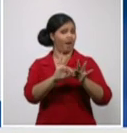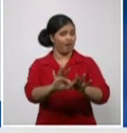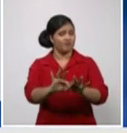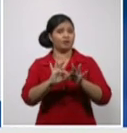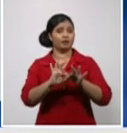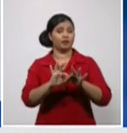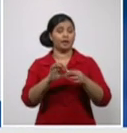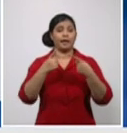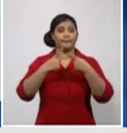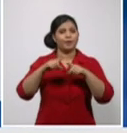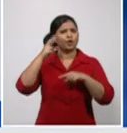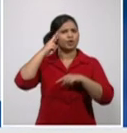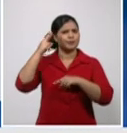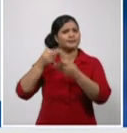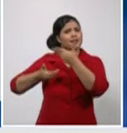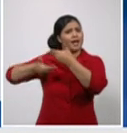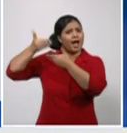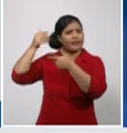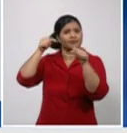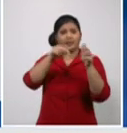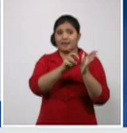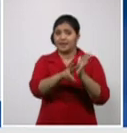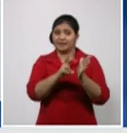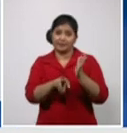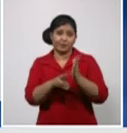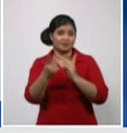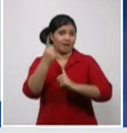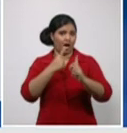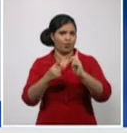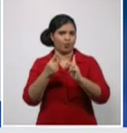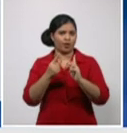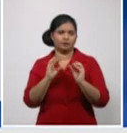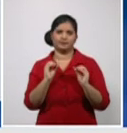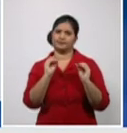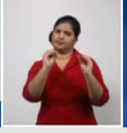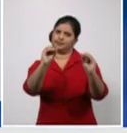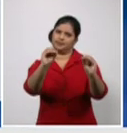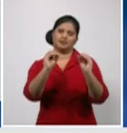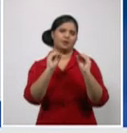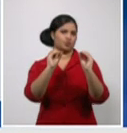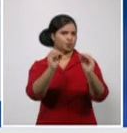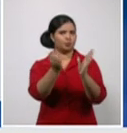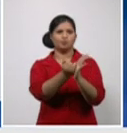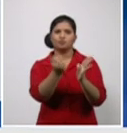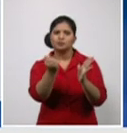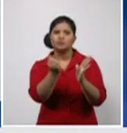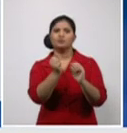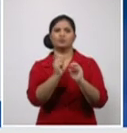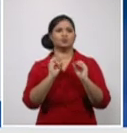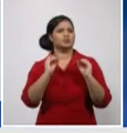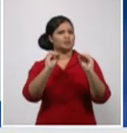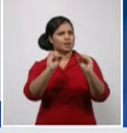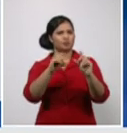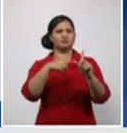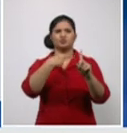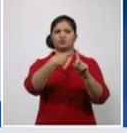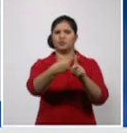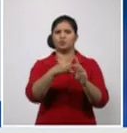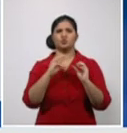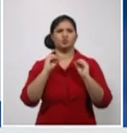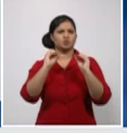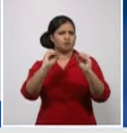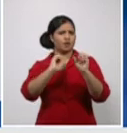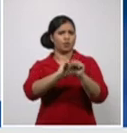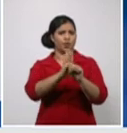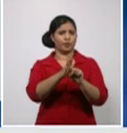casos hacía meses antes de que comenzara el incremento en el año pasado. Sin embargo, La Habana